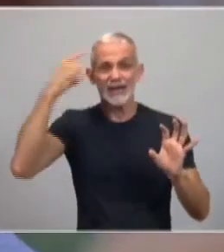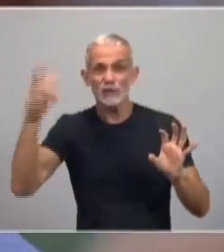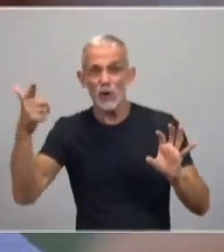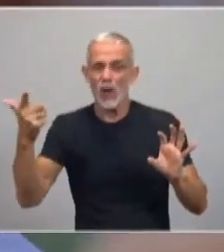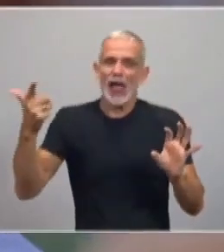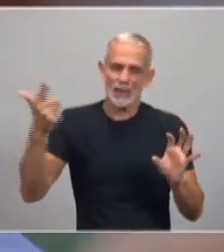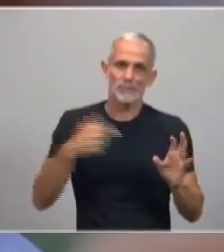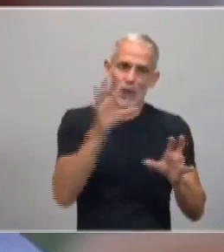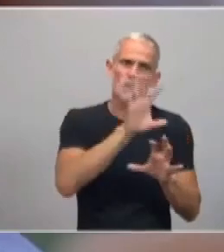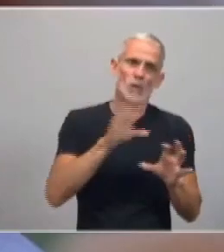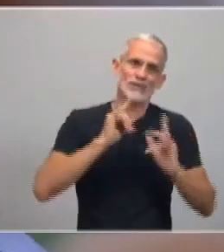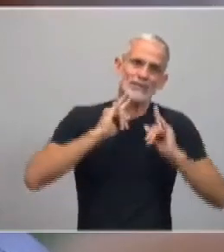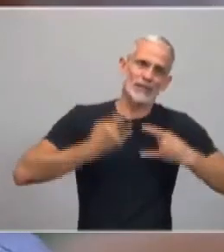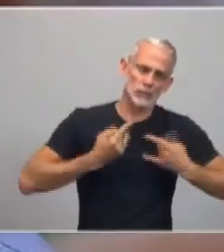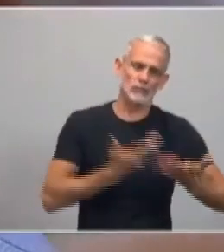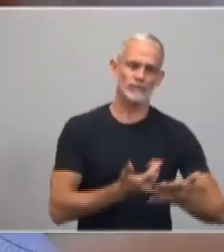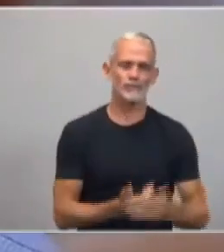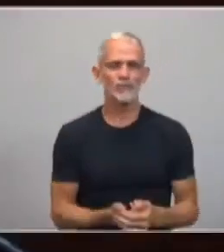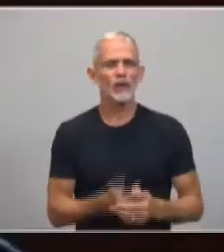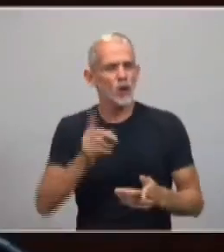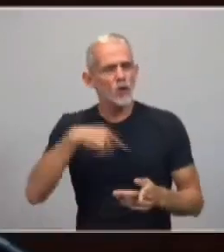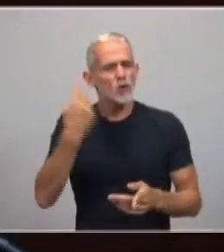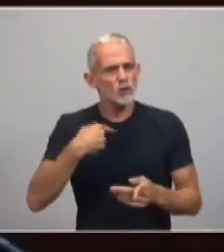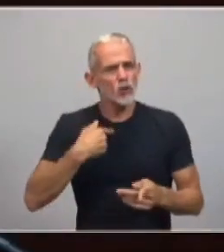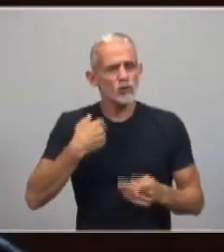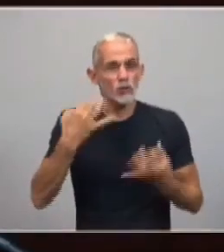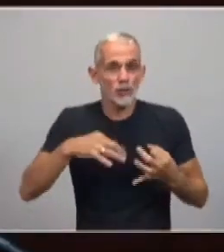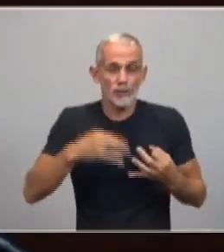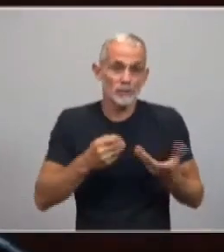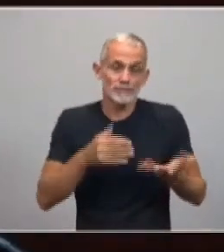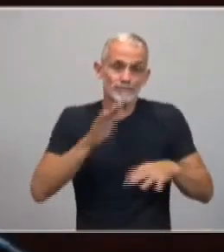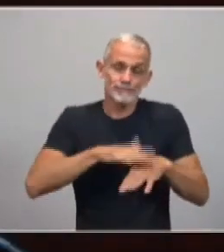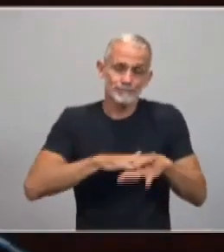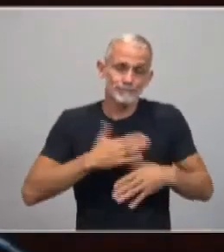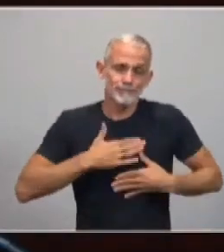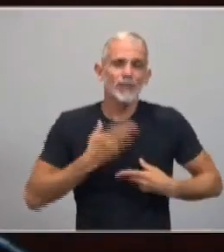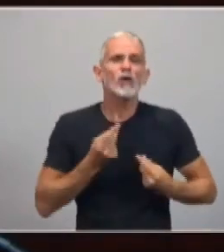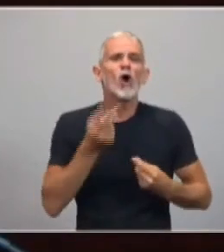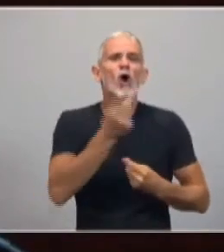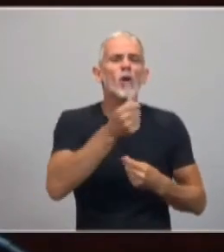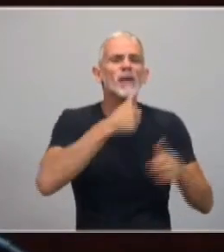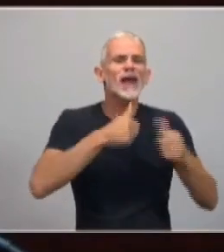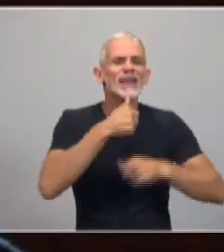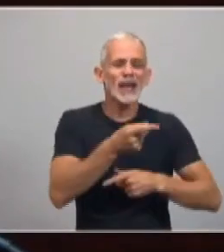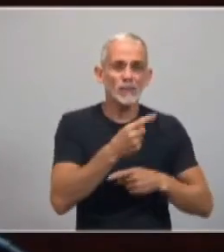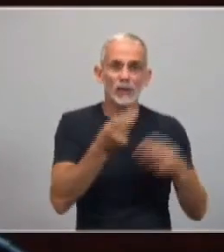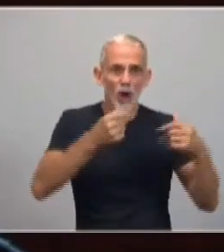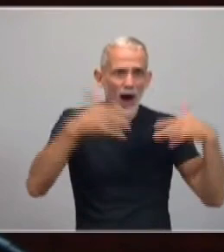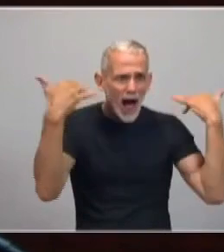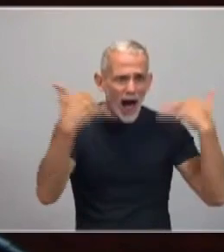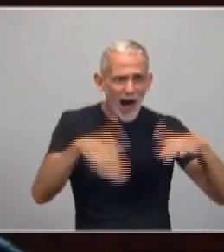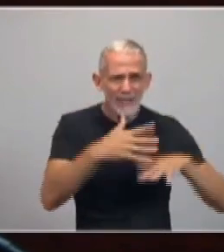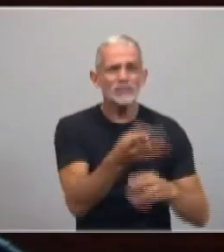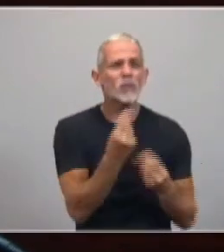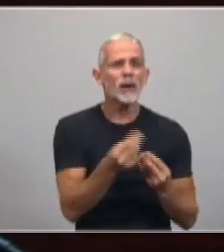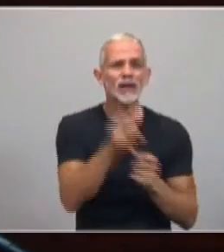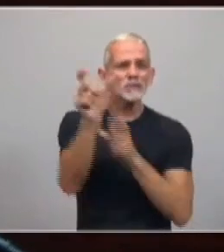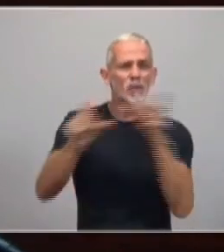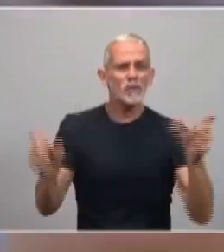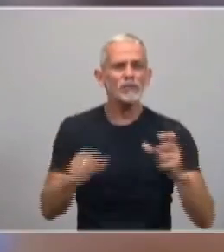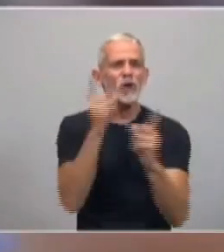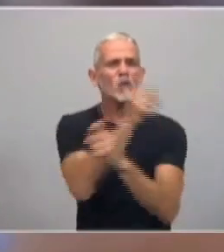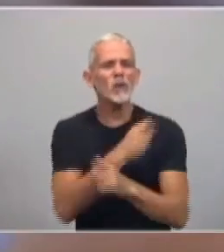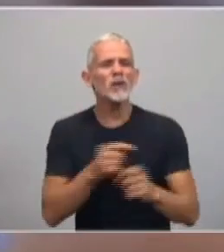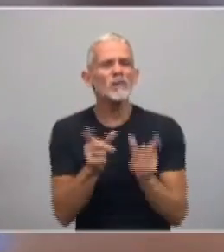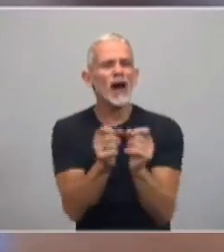siempre que fue posible. Entre otras cosas, nos hemos tenido que hacer cargo de la compra de medicamentos de alto costo para personas con